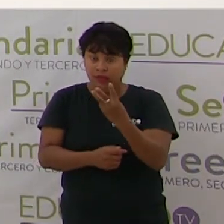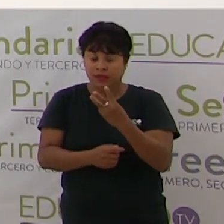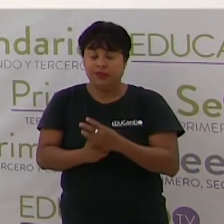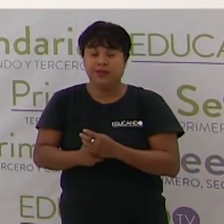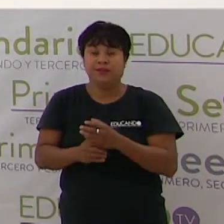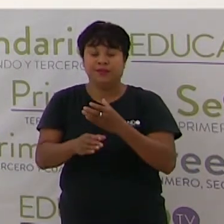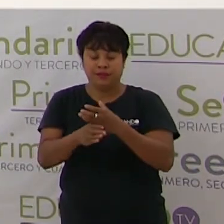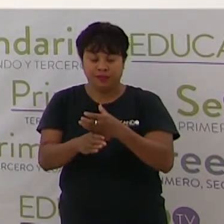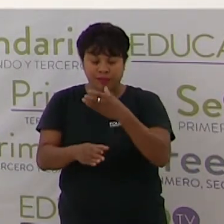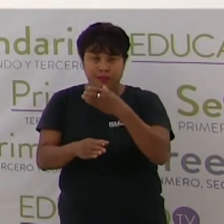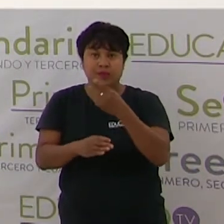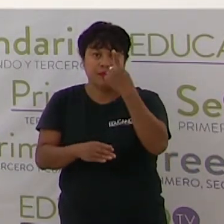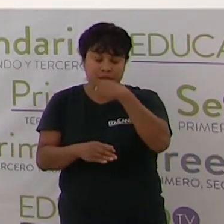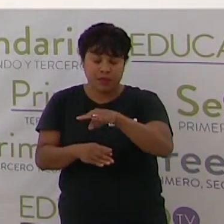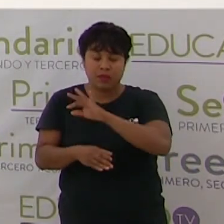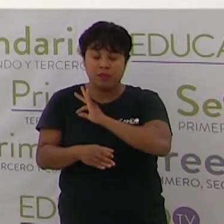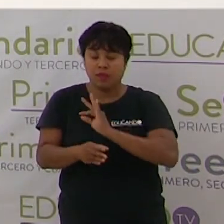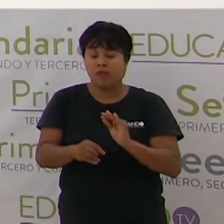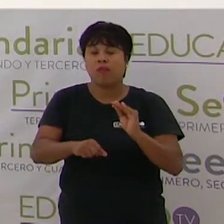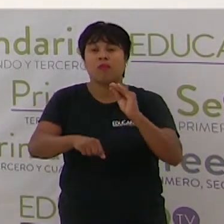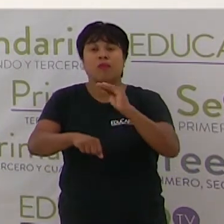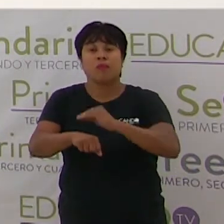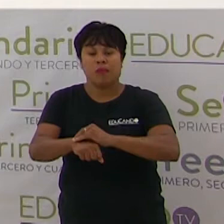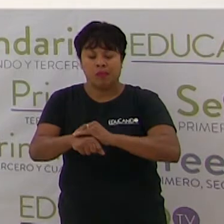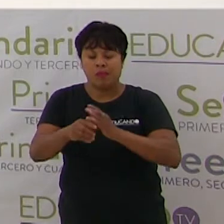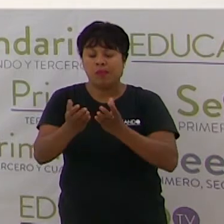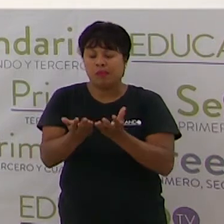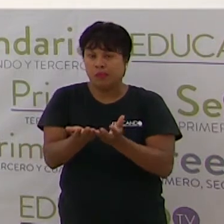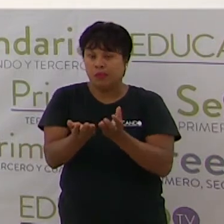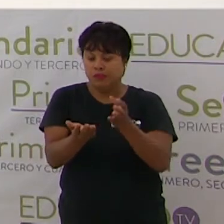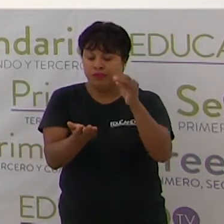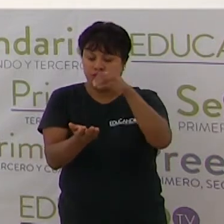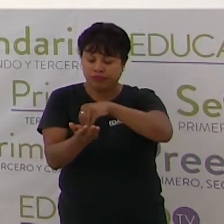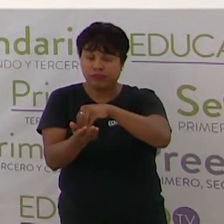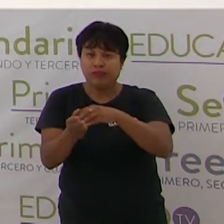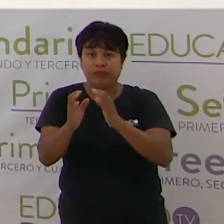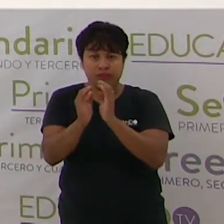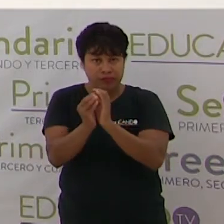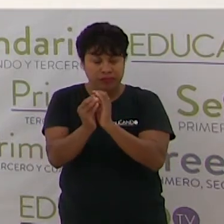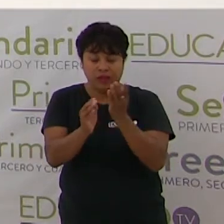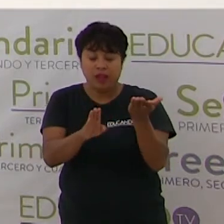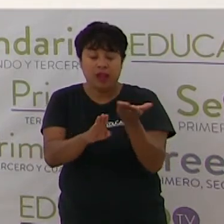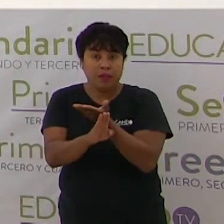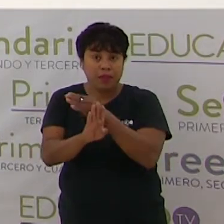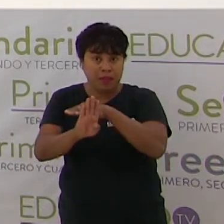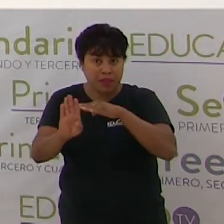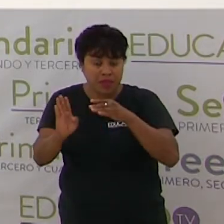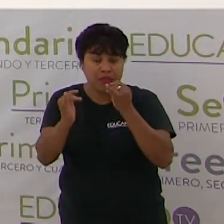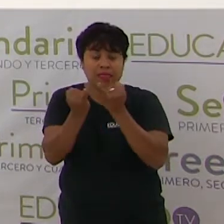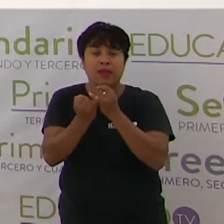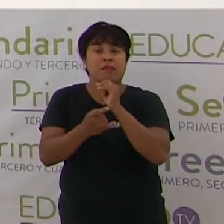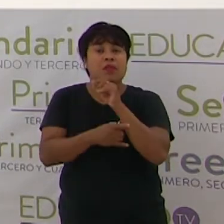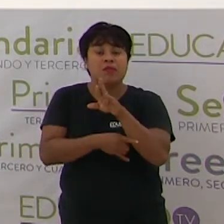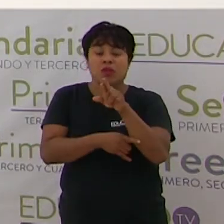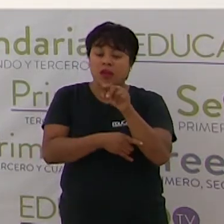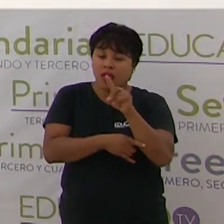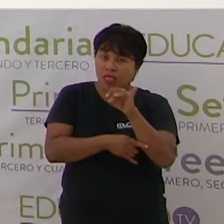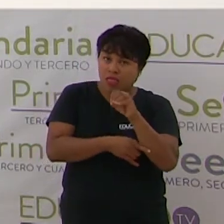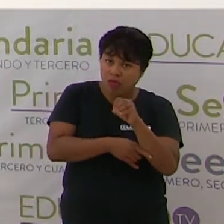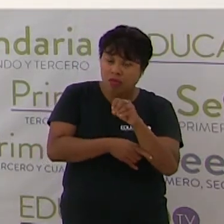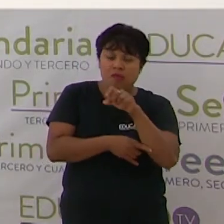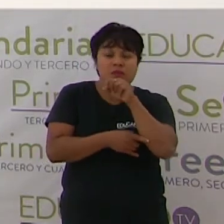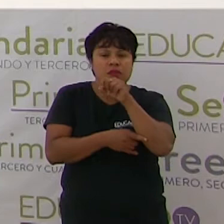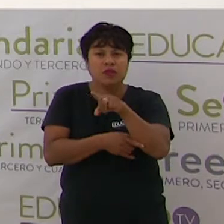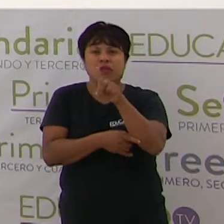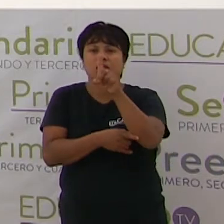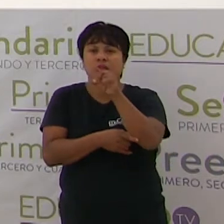cilindro para ponerlo en la otra mitad de la esfera, que tiene el mismo radio, que tiene el mismo